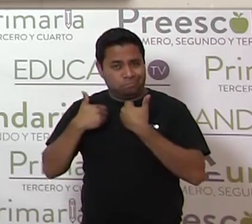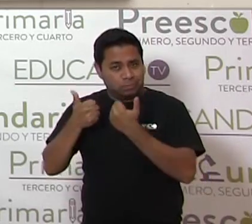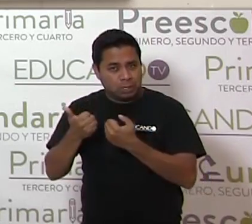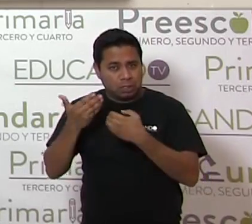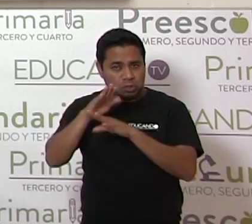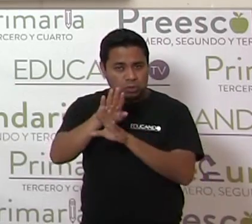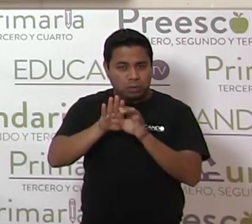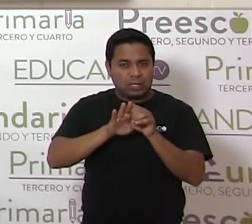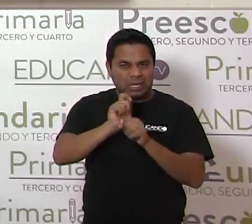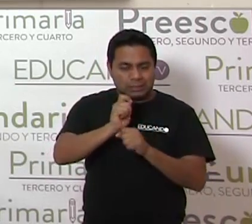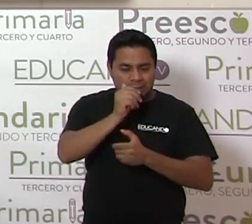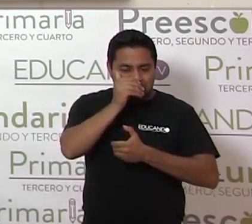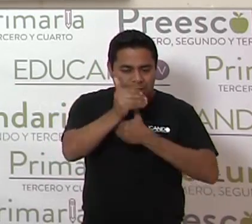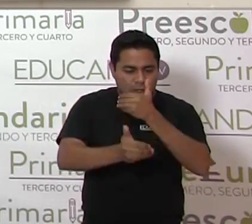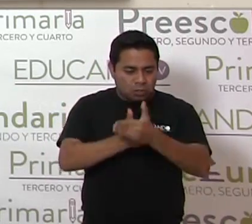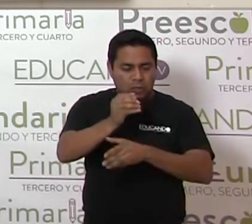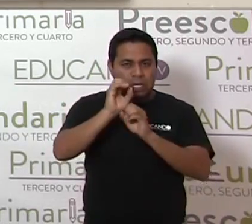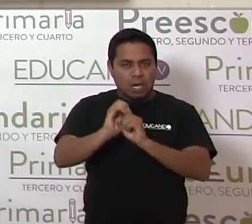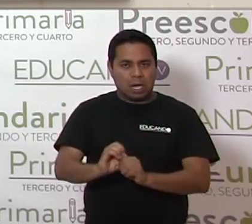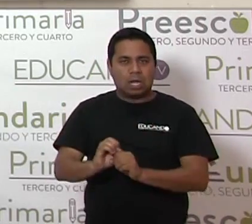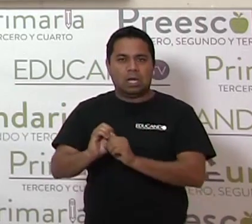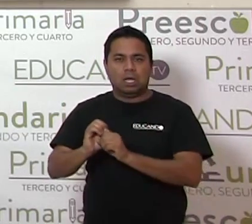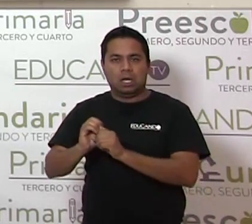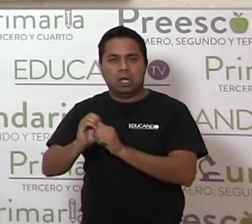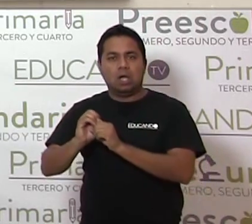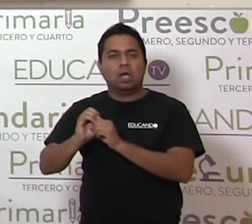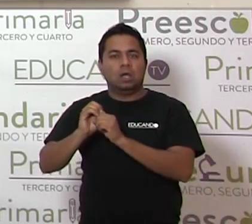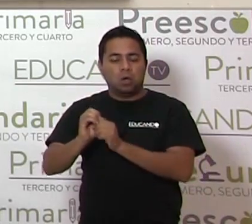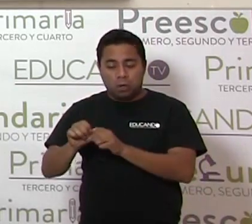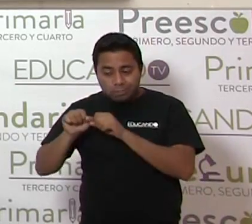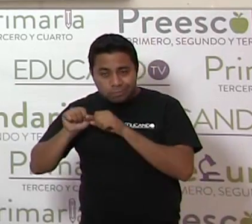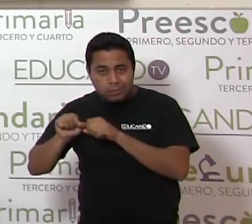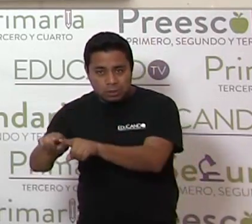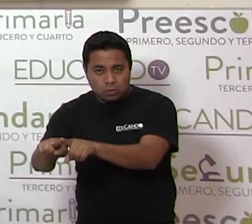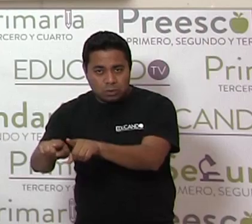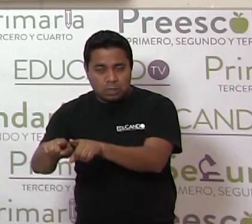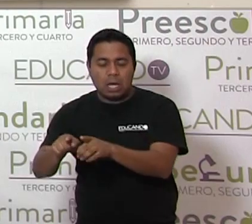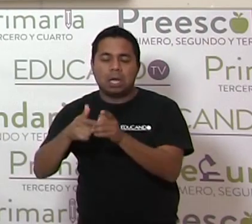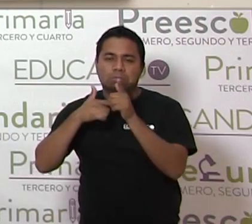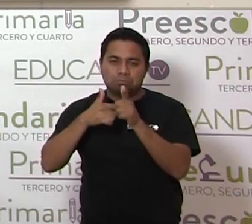la diacronía, vamos a continuar.